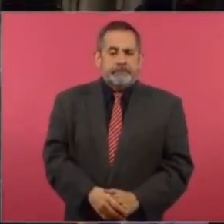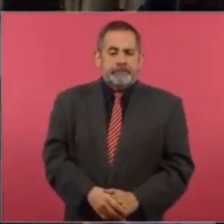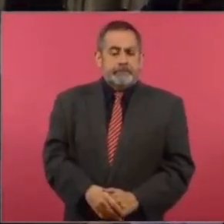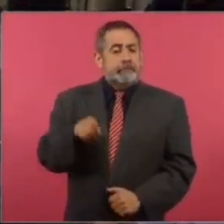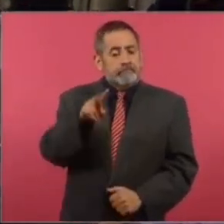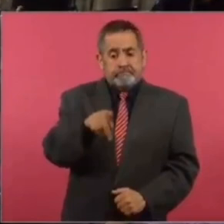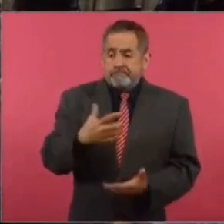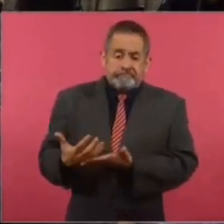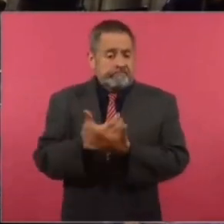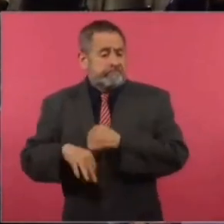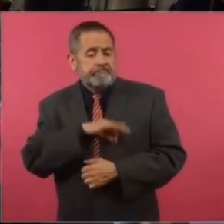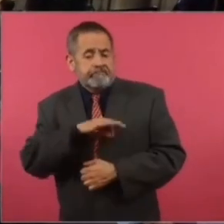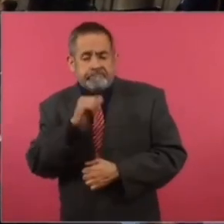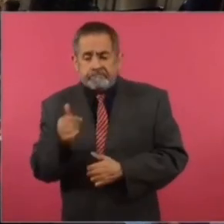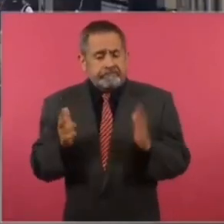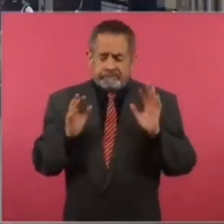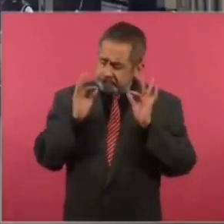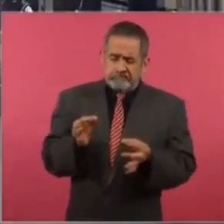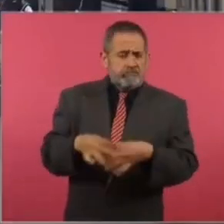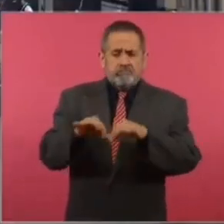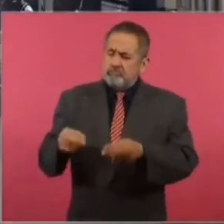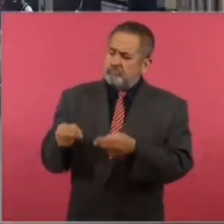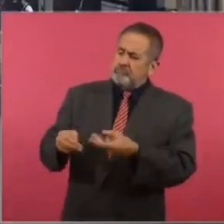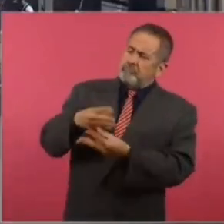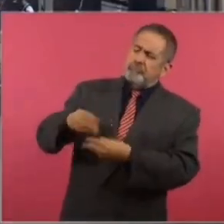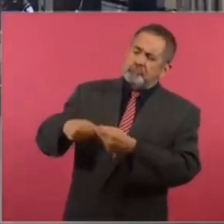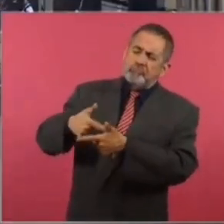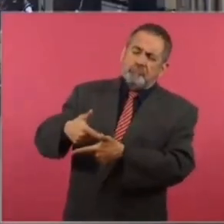un afán de lucro y hay algo muy importante que